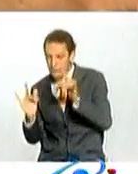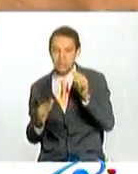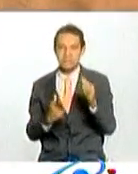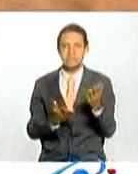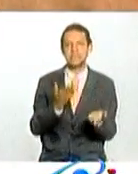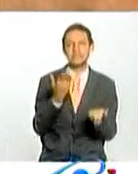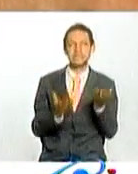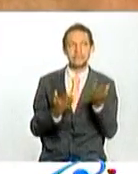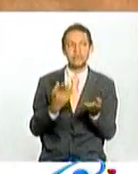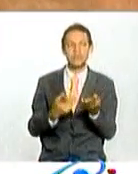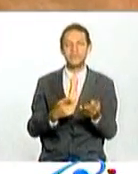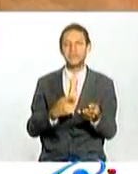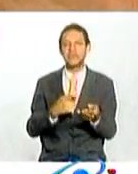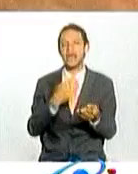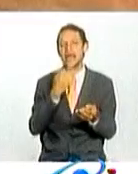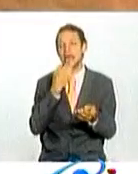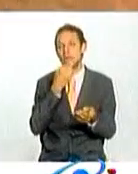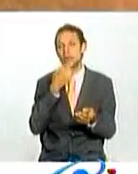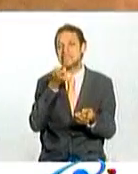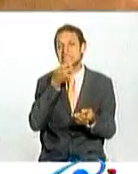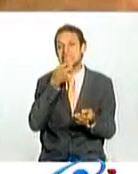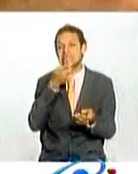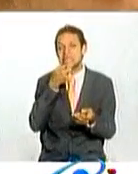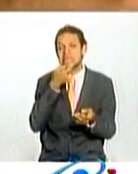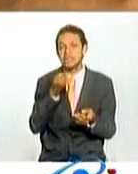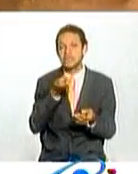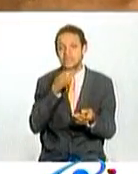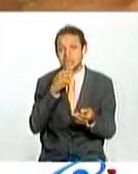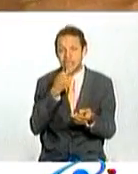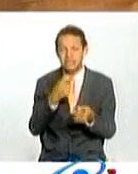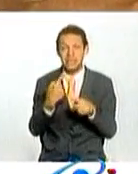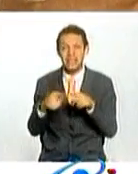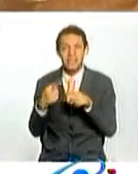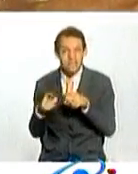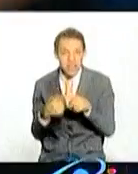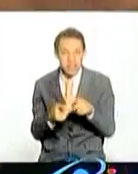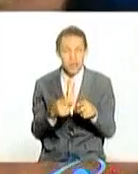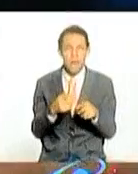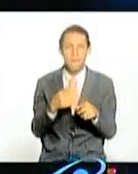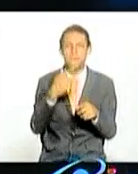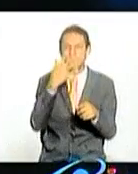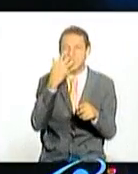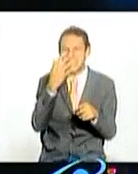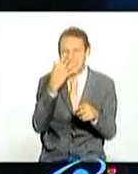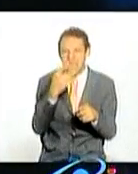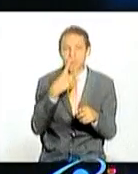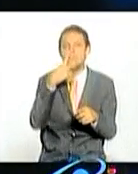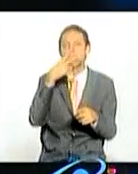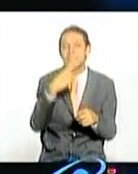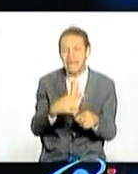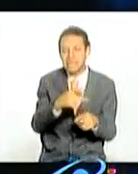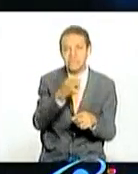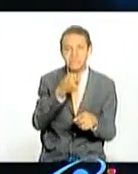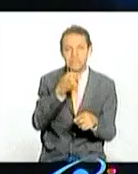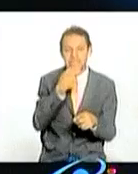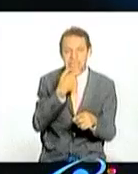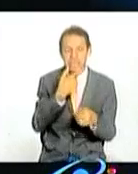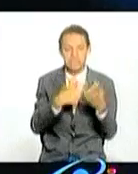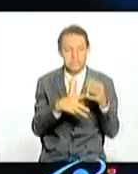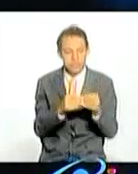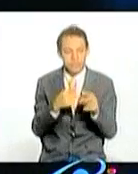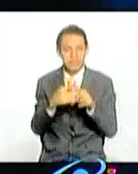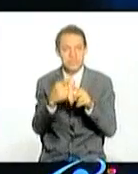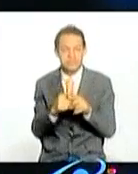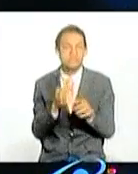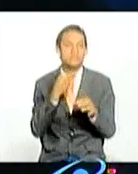de gris de un órgano, un grado gris entre oscuro y más claro de un órgano. La